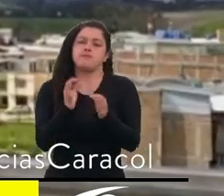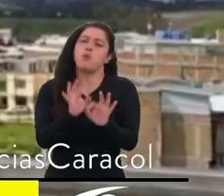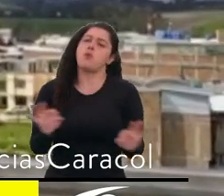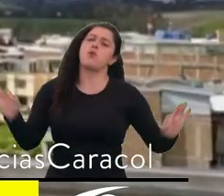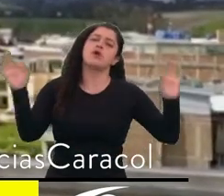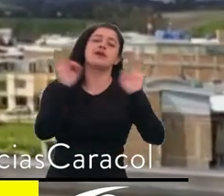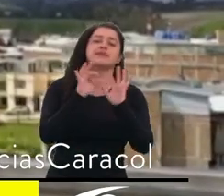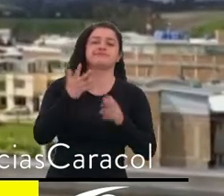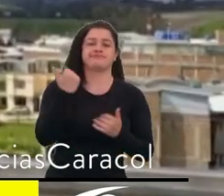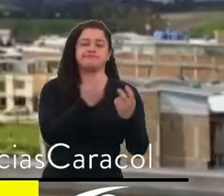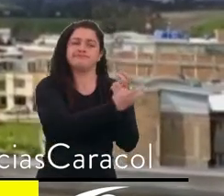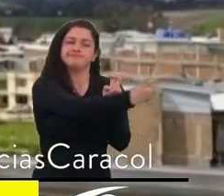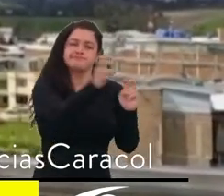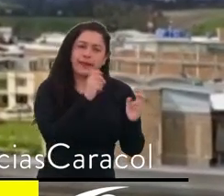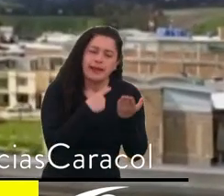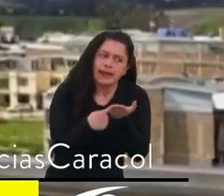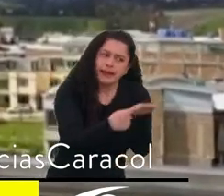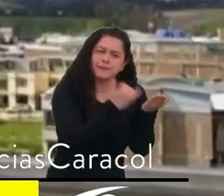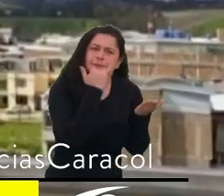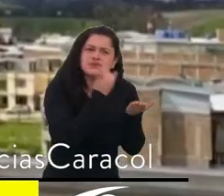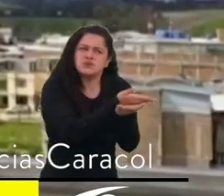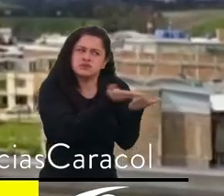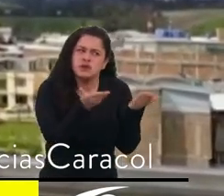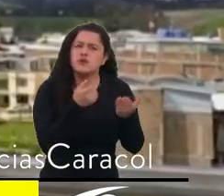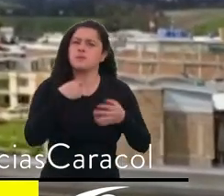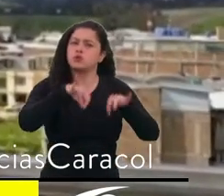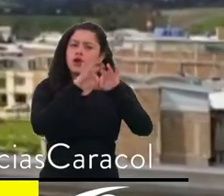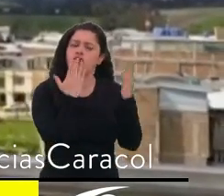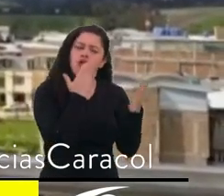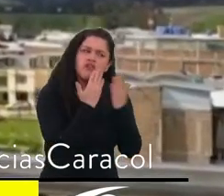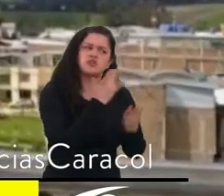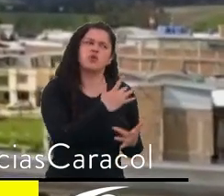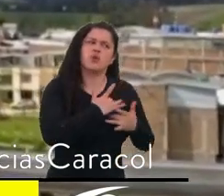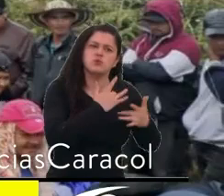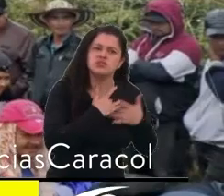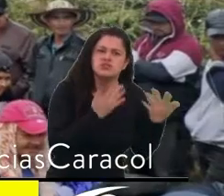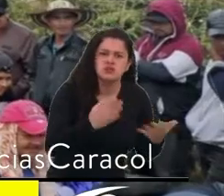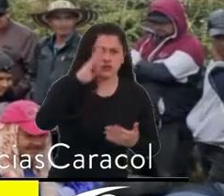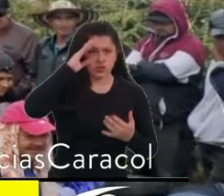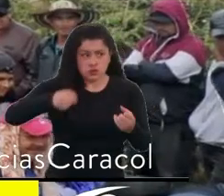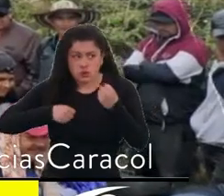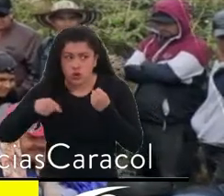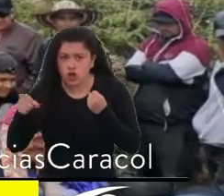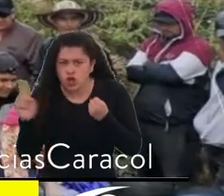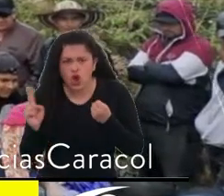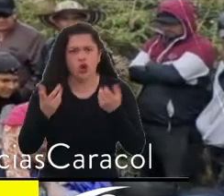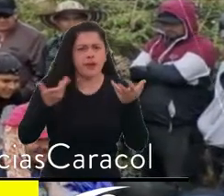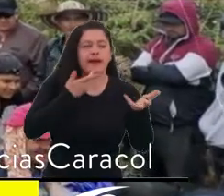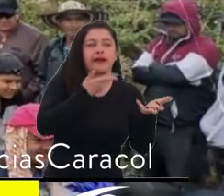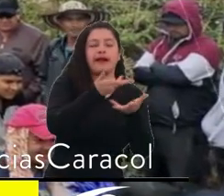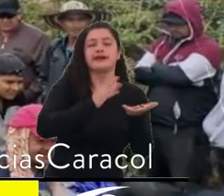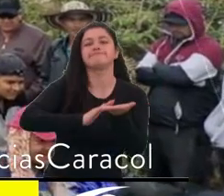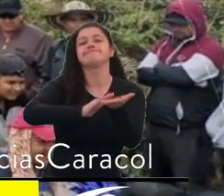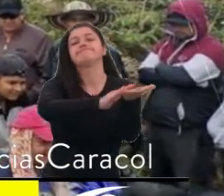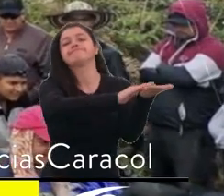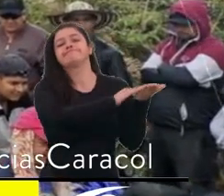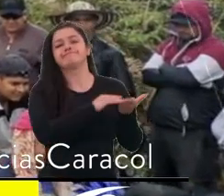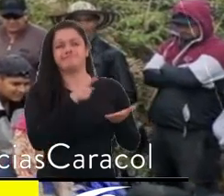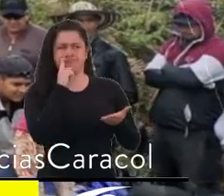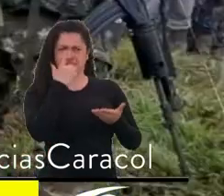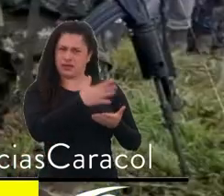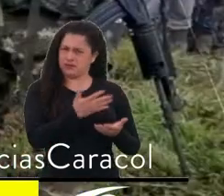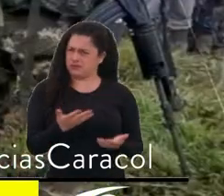para generar confianza y evitar a toda costa cualquier tipo de circunstancias que vayan en contra de las mismas comunidades.